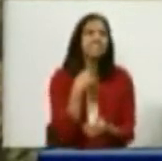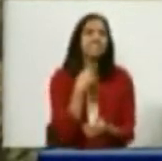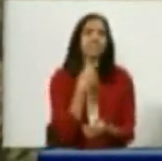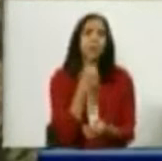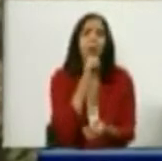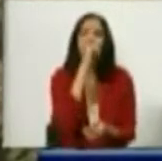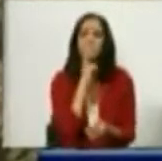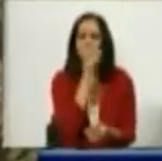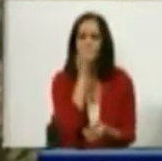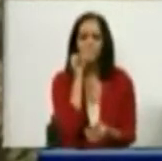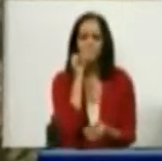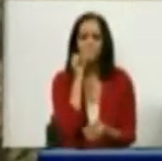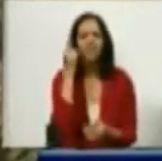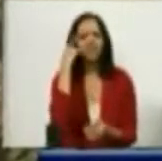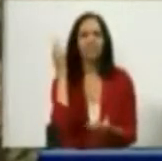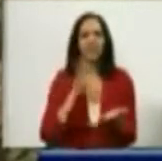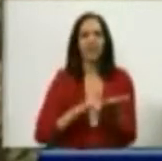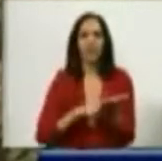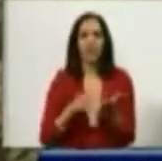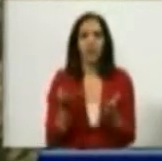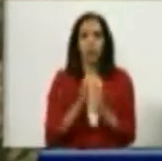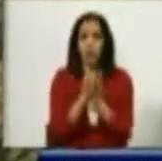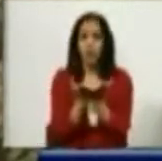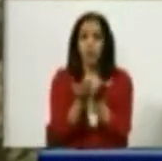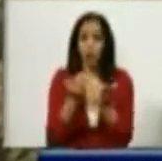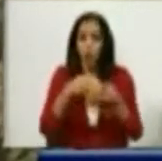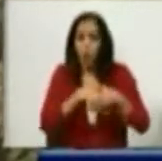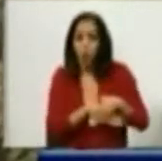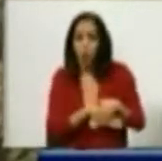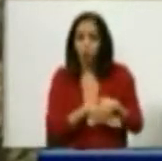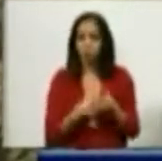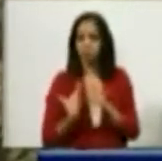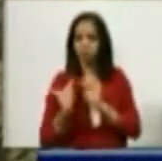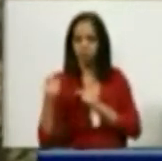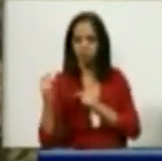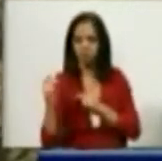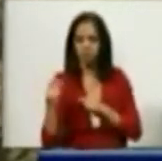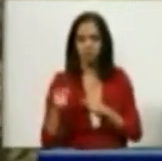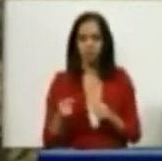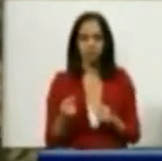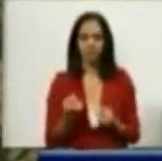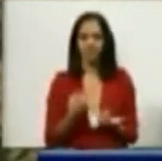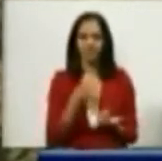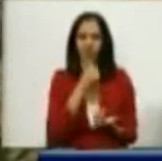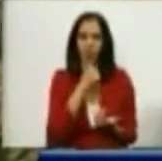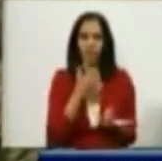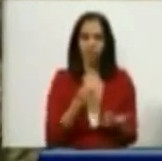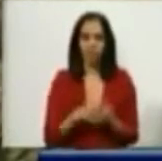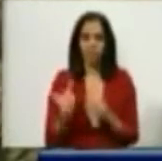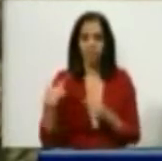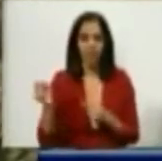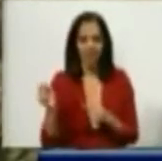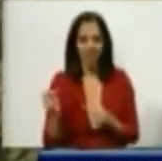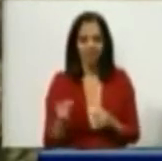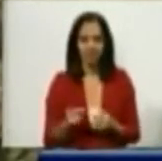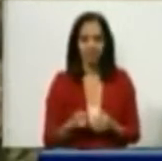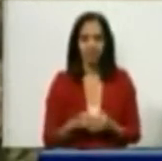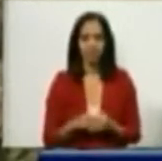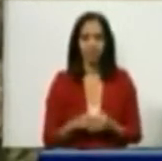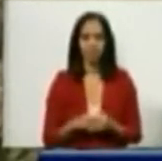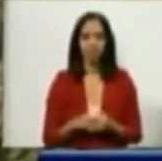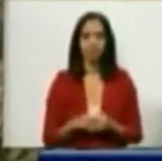porque sabe que es verdad recogió su librito su agenda y se fue no aguantó y se fue